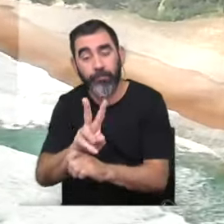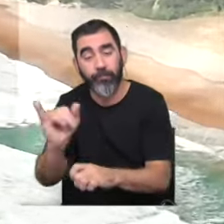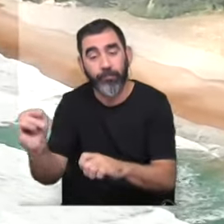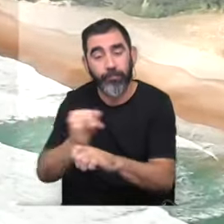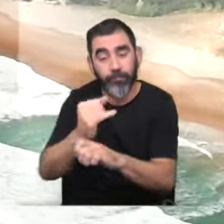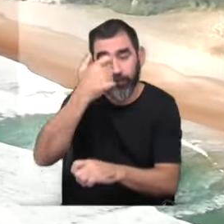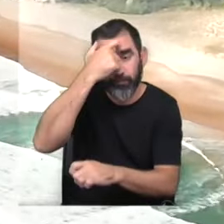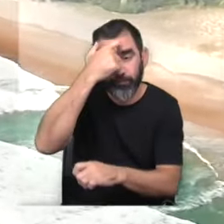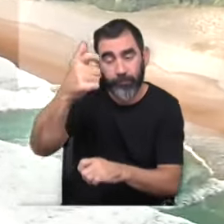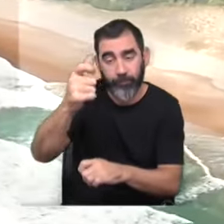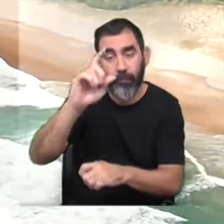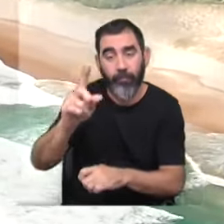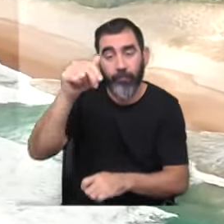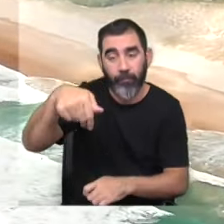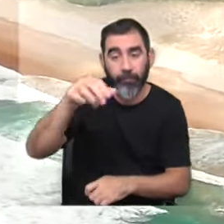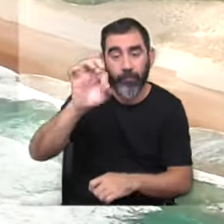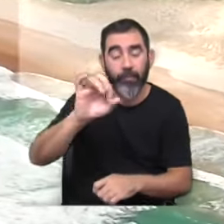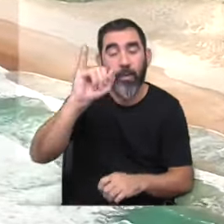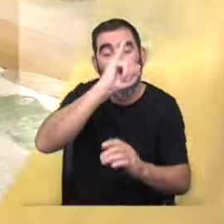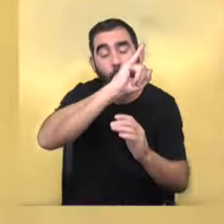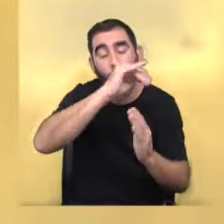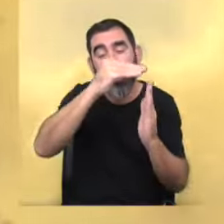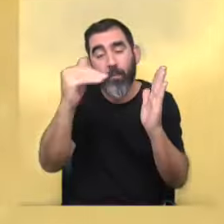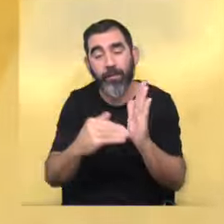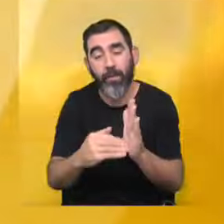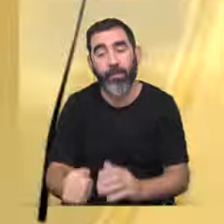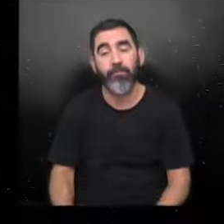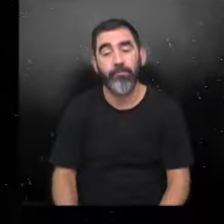Instituto Científico GNS de Nueva Zelanda.